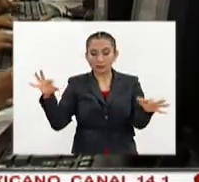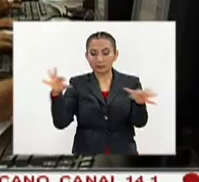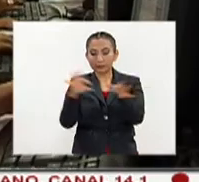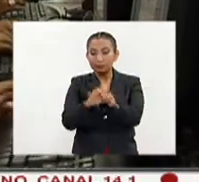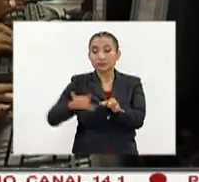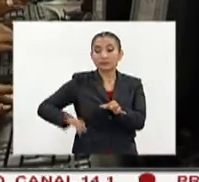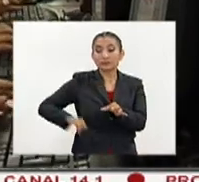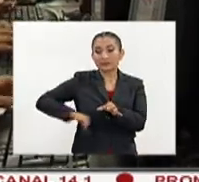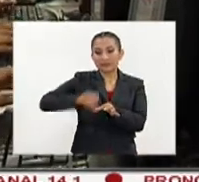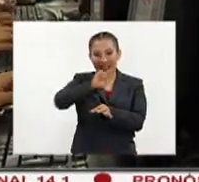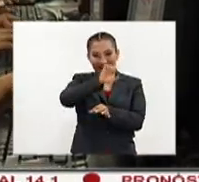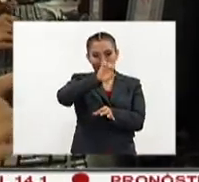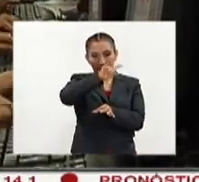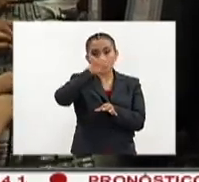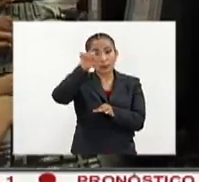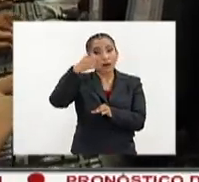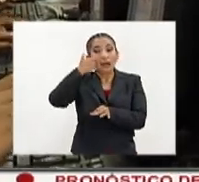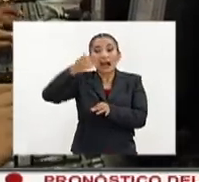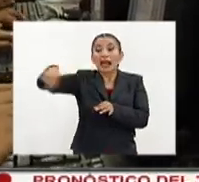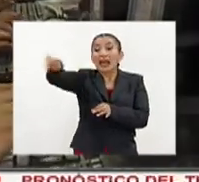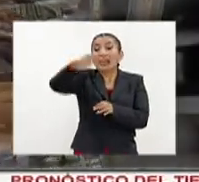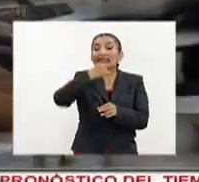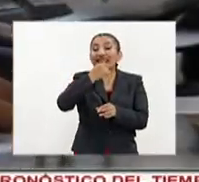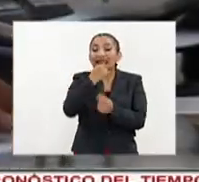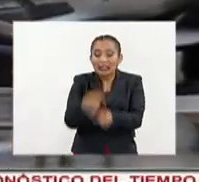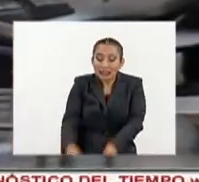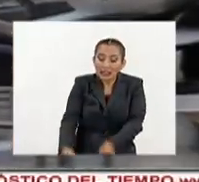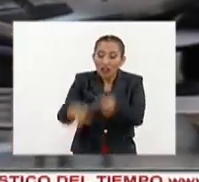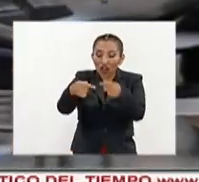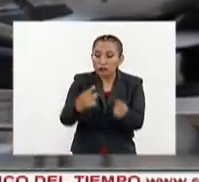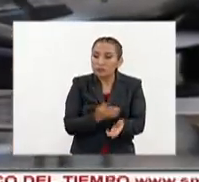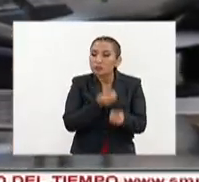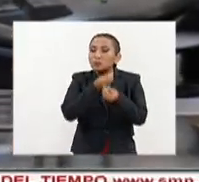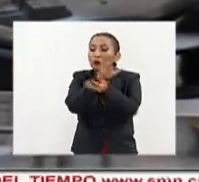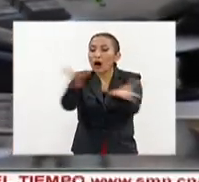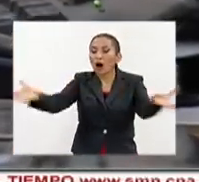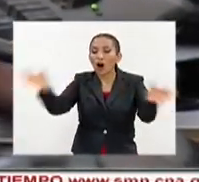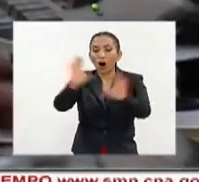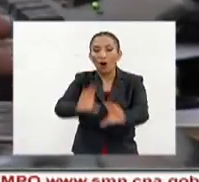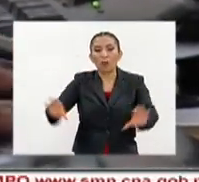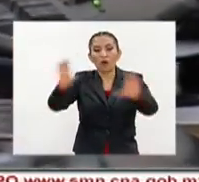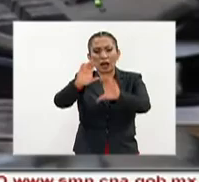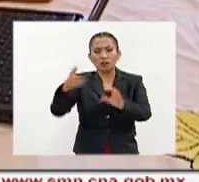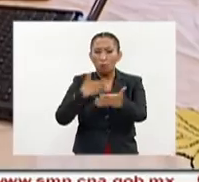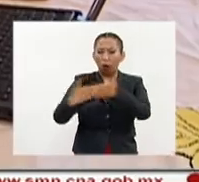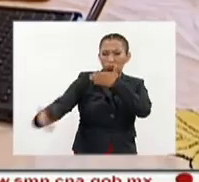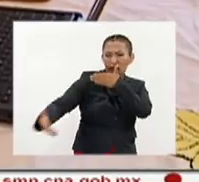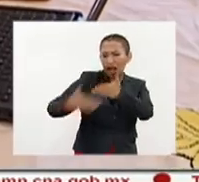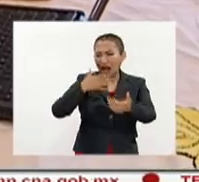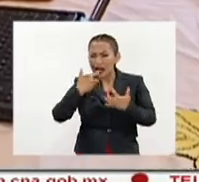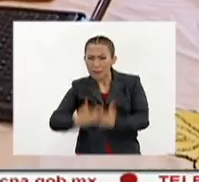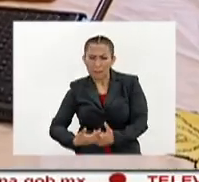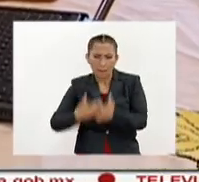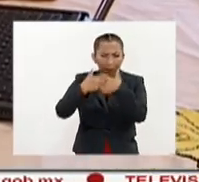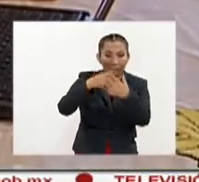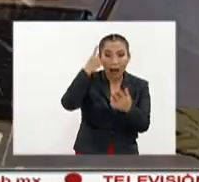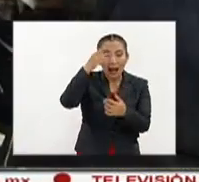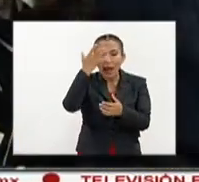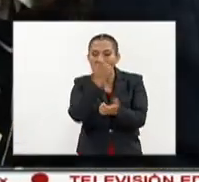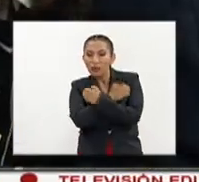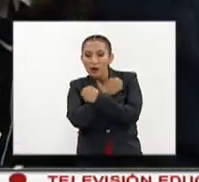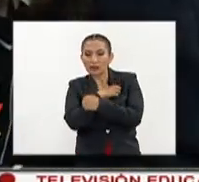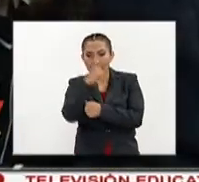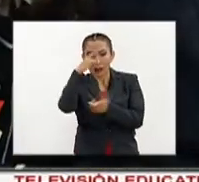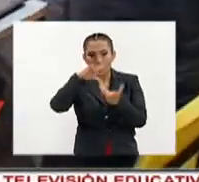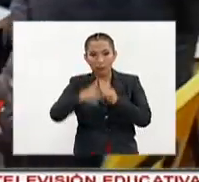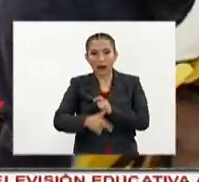el interés de la SEP por llevar a los niños mexicanos la tecnología de última generación para una mejor educación.